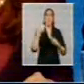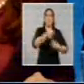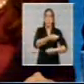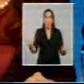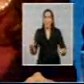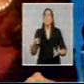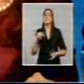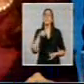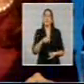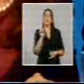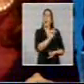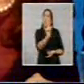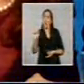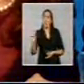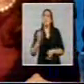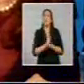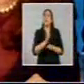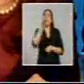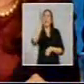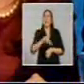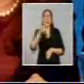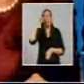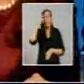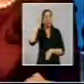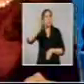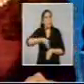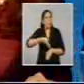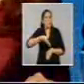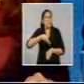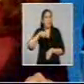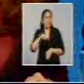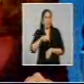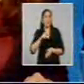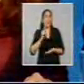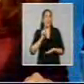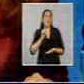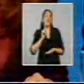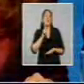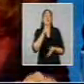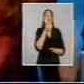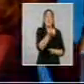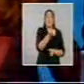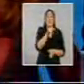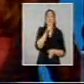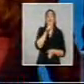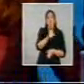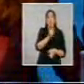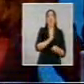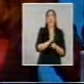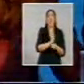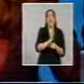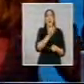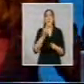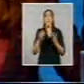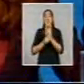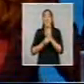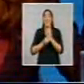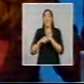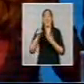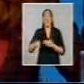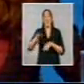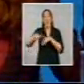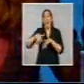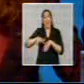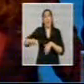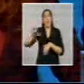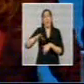tasa subsidiada del 10%, 6 puntos porcentuales, subsidia nuestro Ministerio de Agricultura y Ganadería de